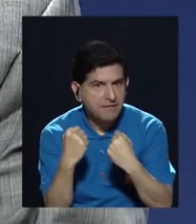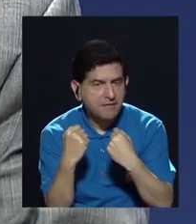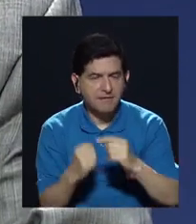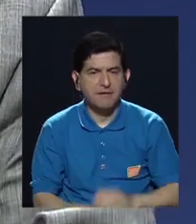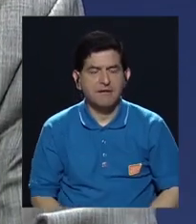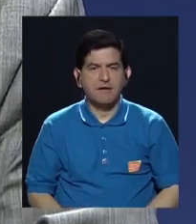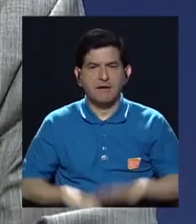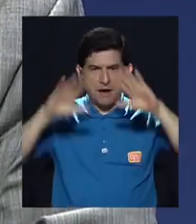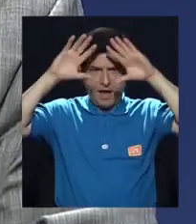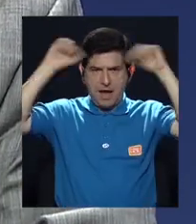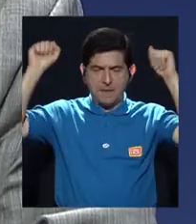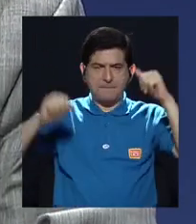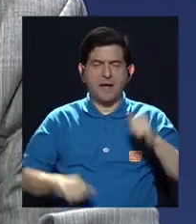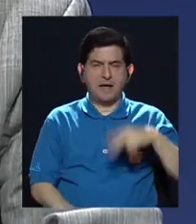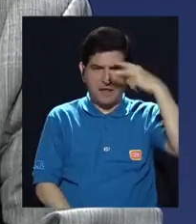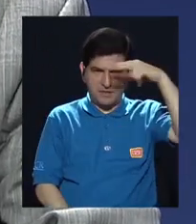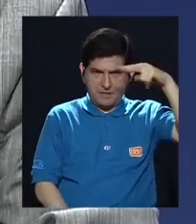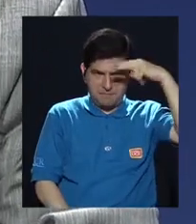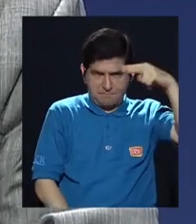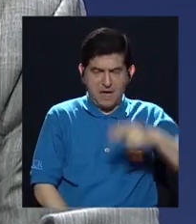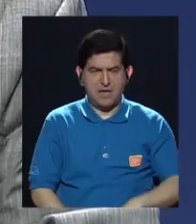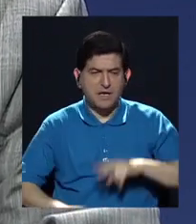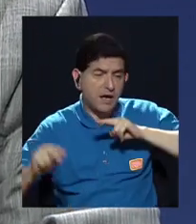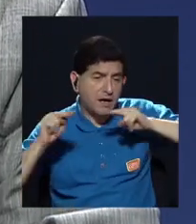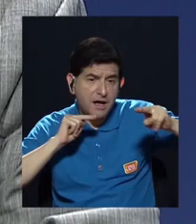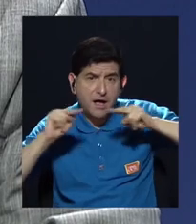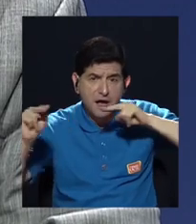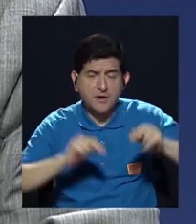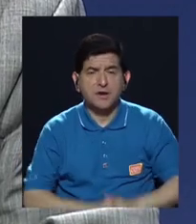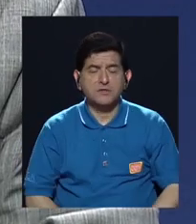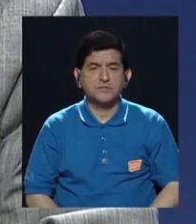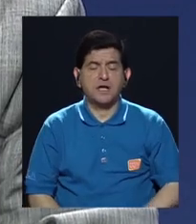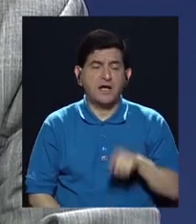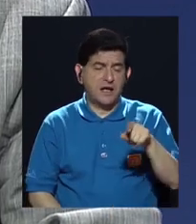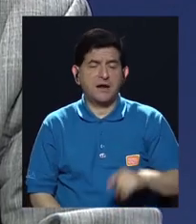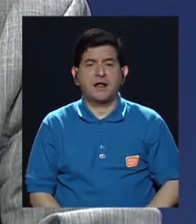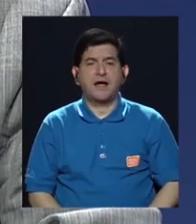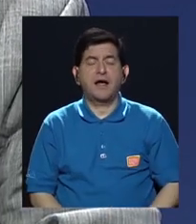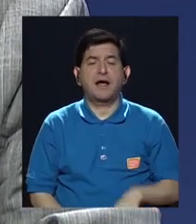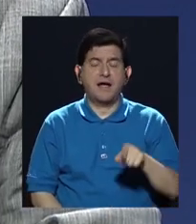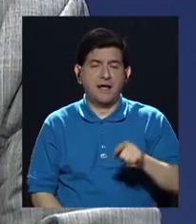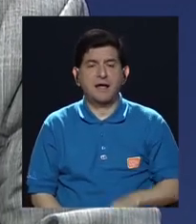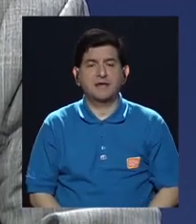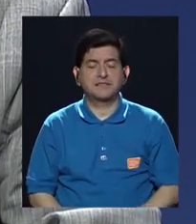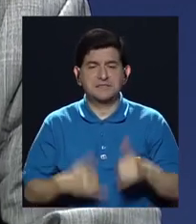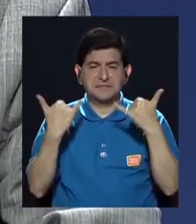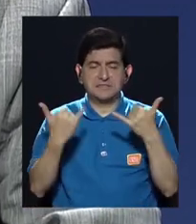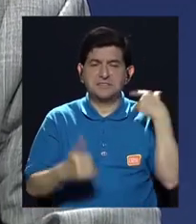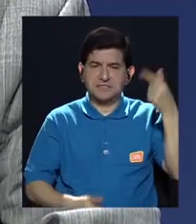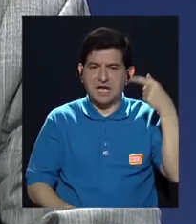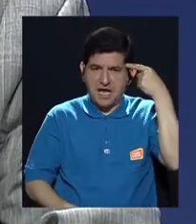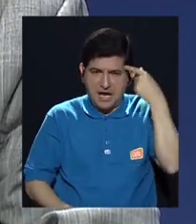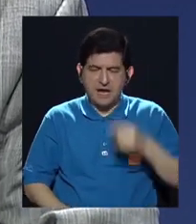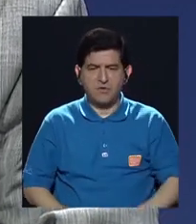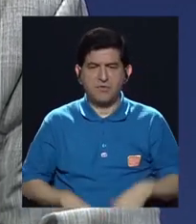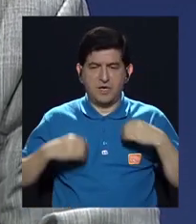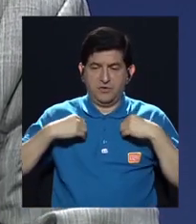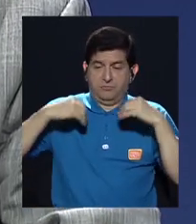la Embajada de México a negociar la rendición del gobierno.